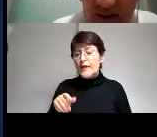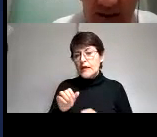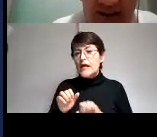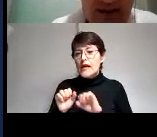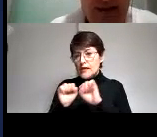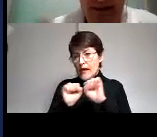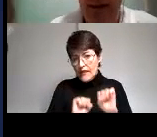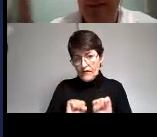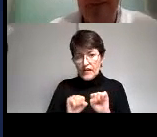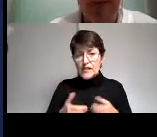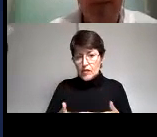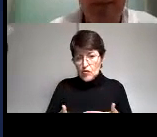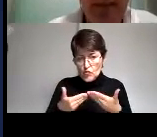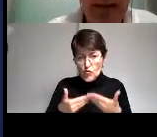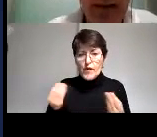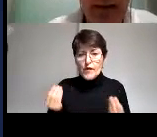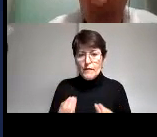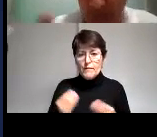demás